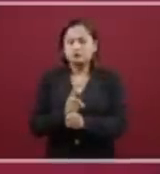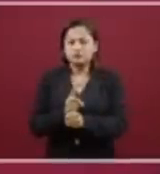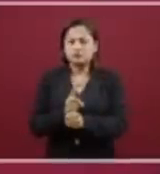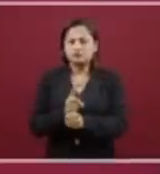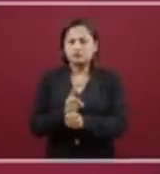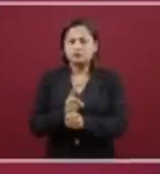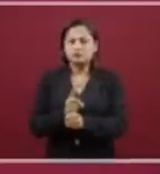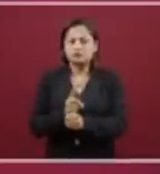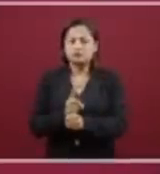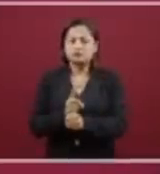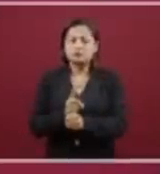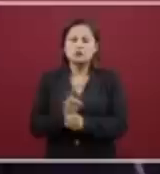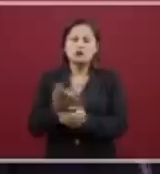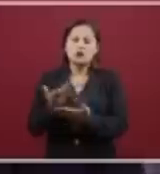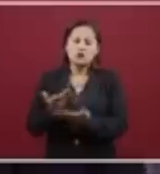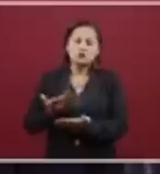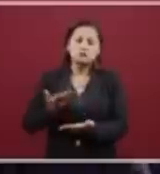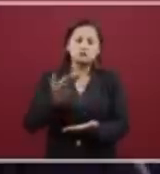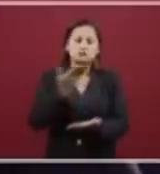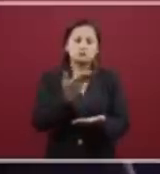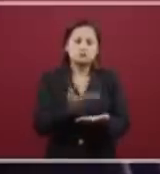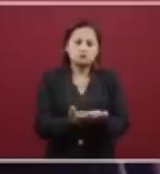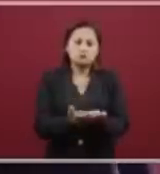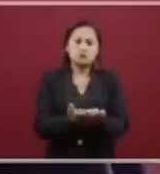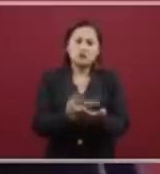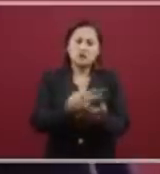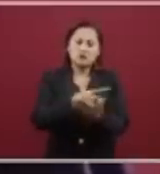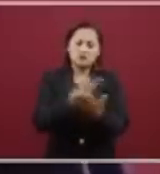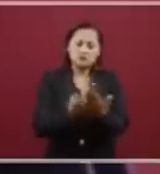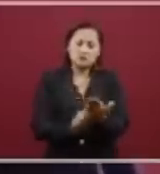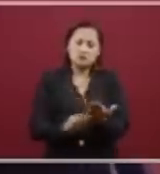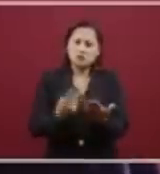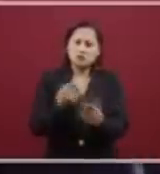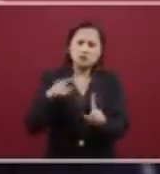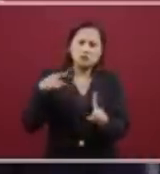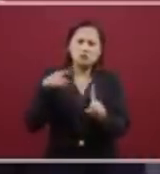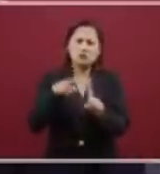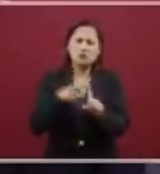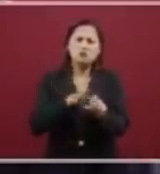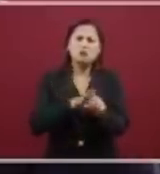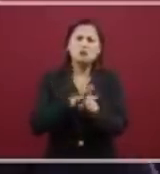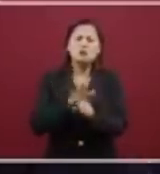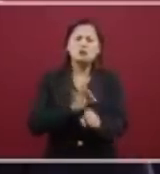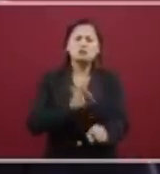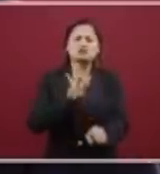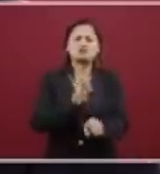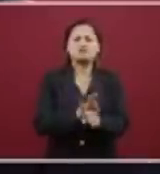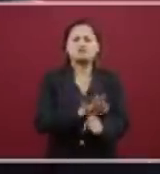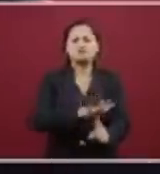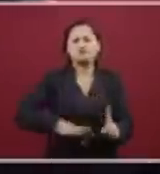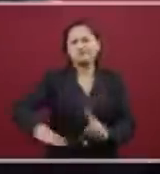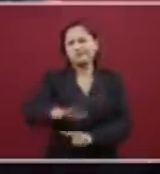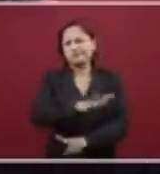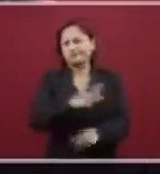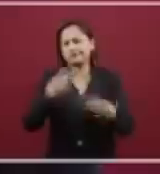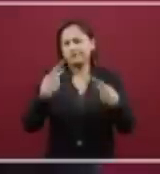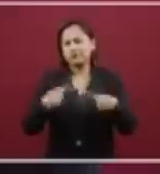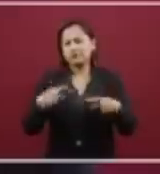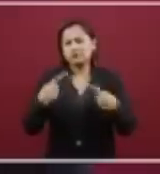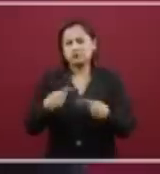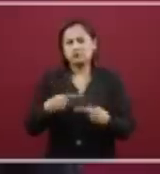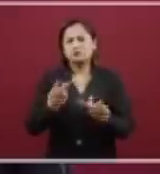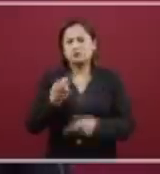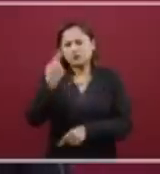un plan para proteger a la población en el marco del funcionamiento